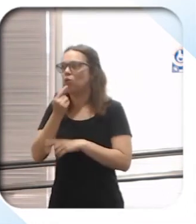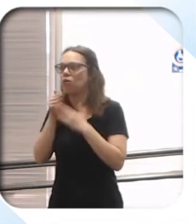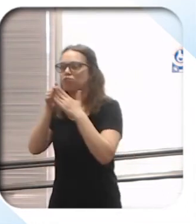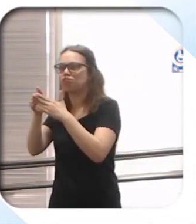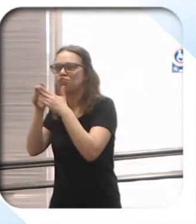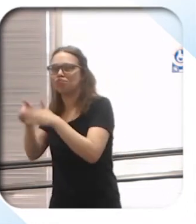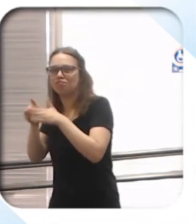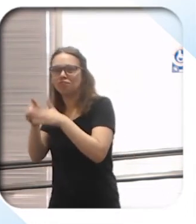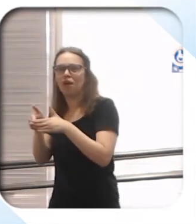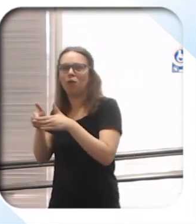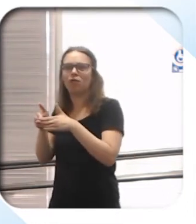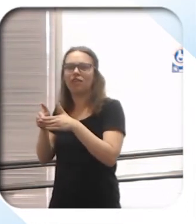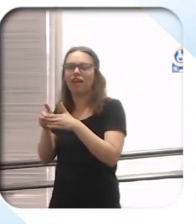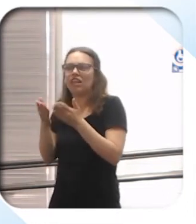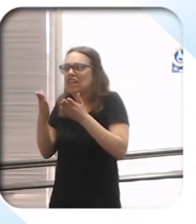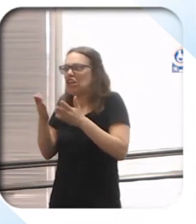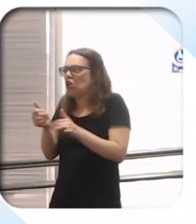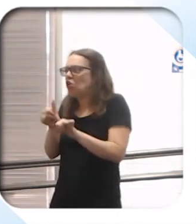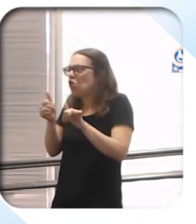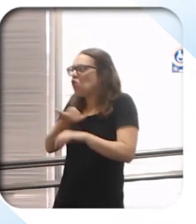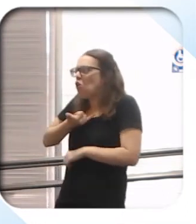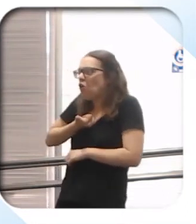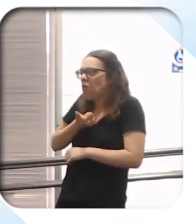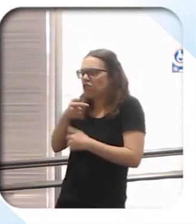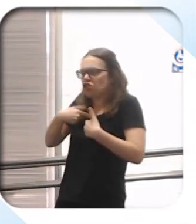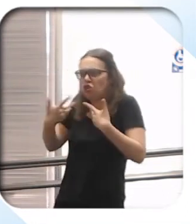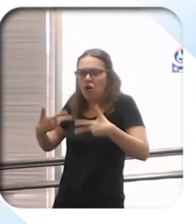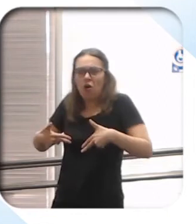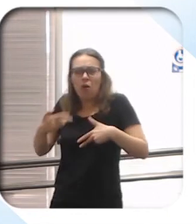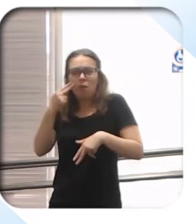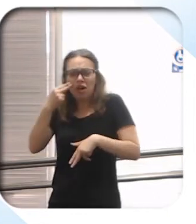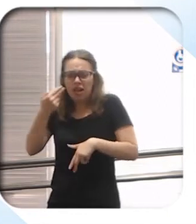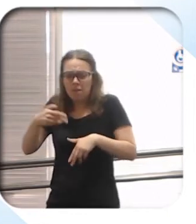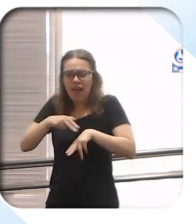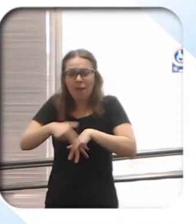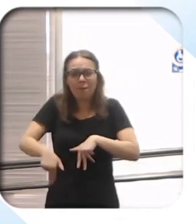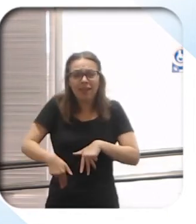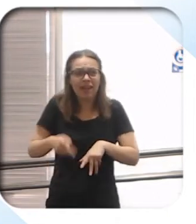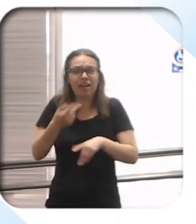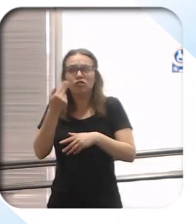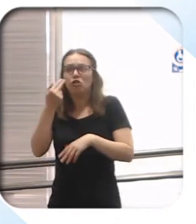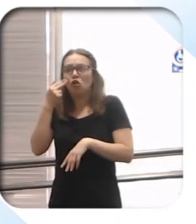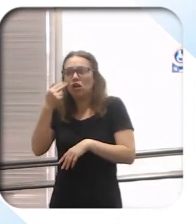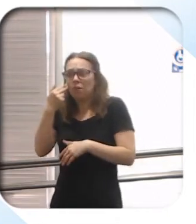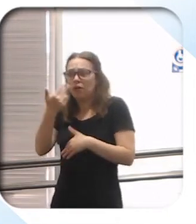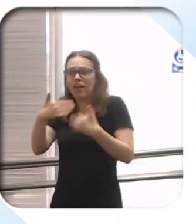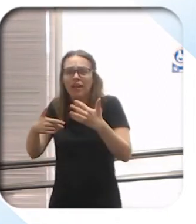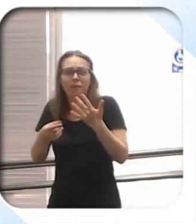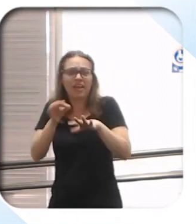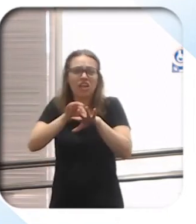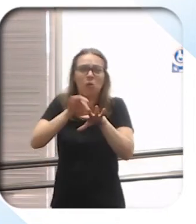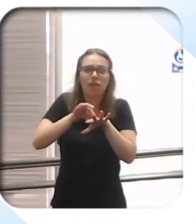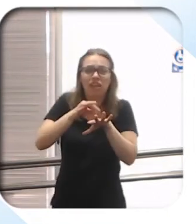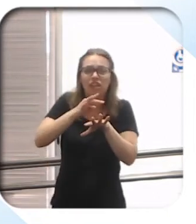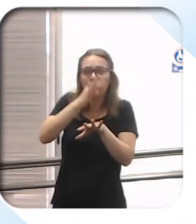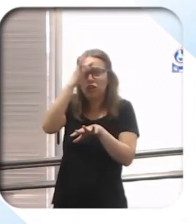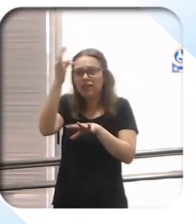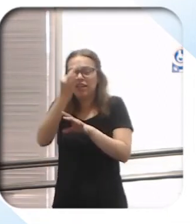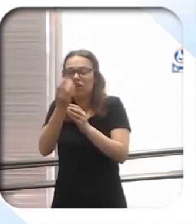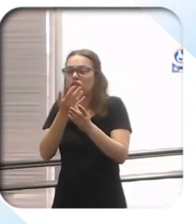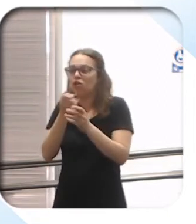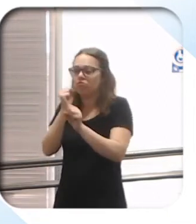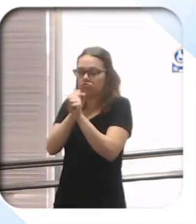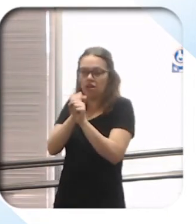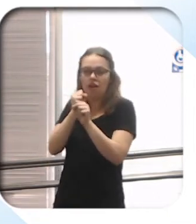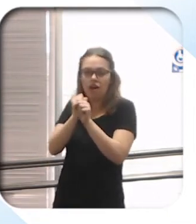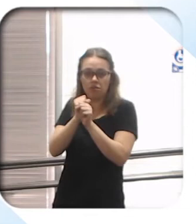veces llegan, bueno, pero ¿y cómo? Y yo con el problema de las piernas, y yo con el problema de, entre los médicos y los técnicos que trabajamos con ellos en